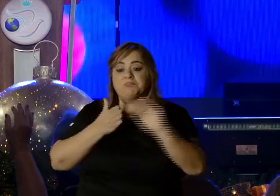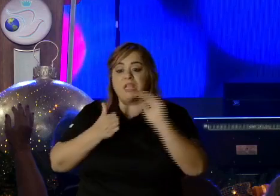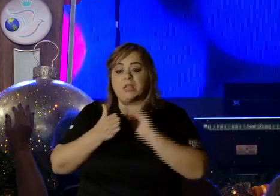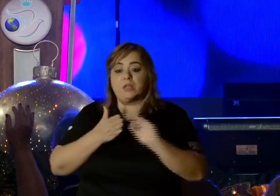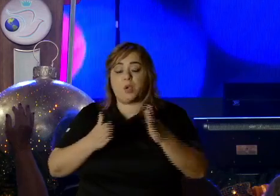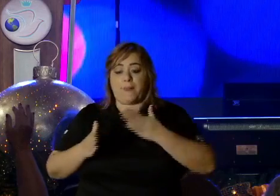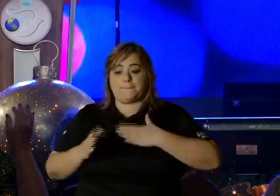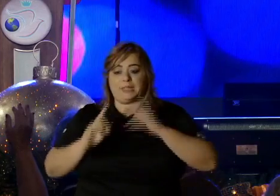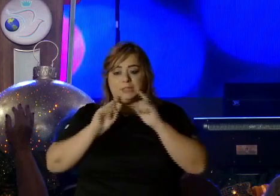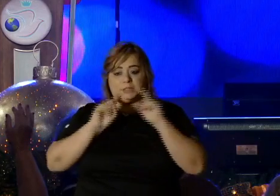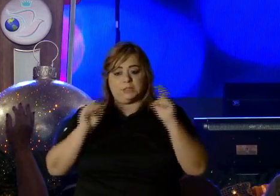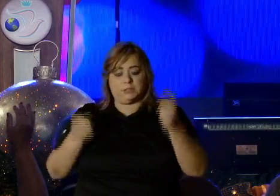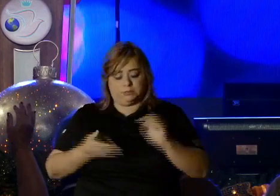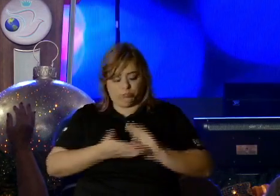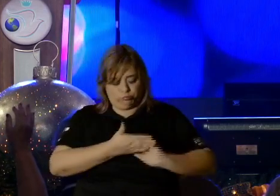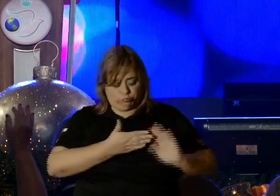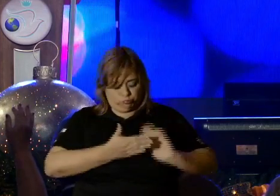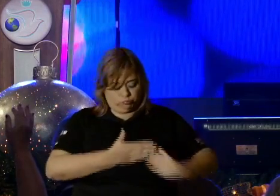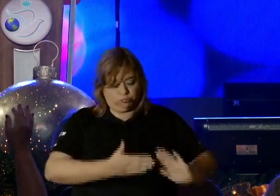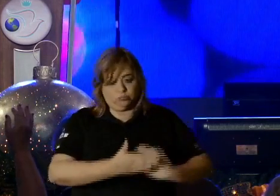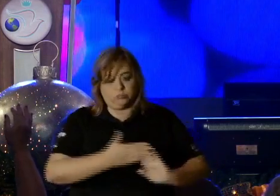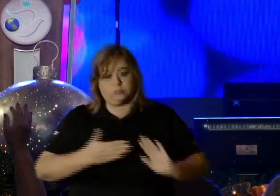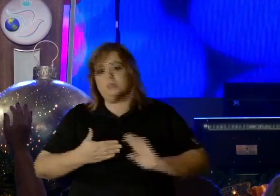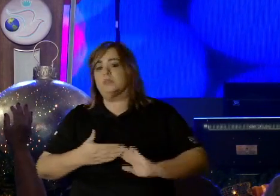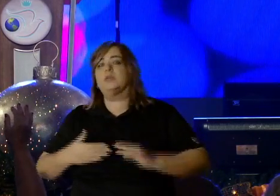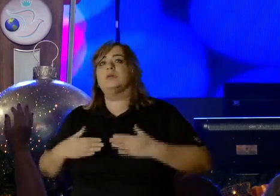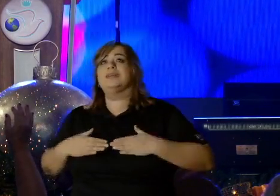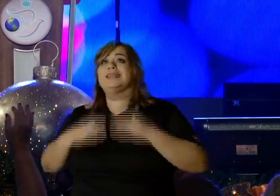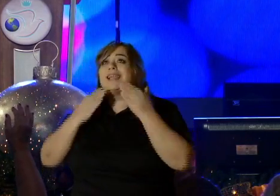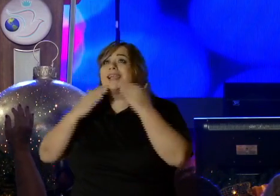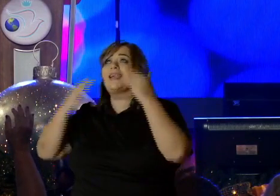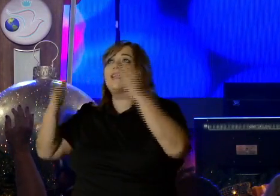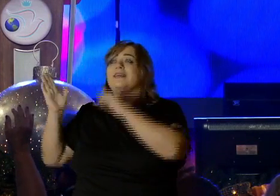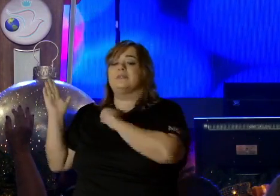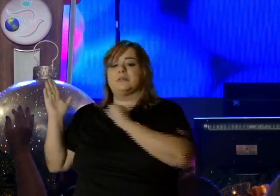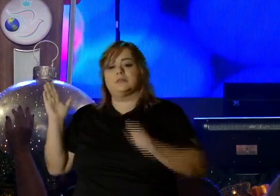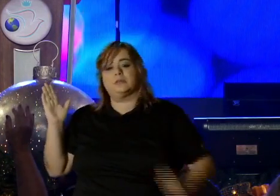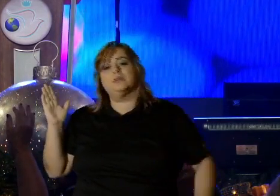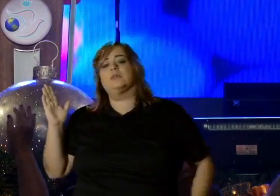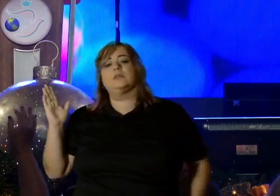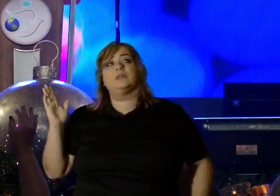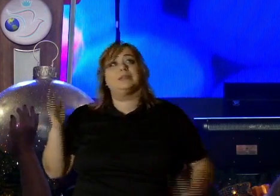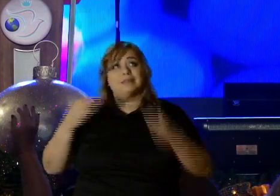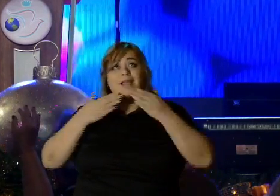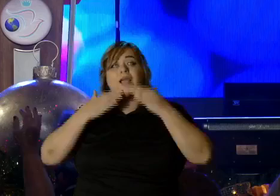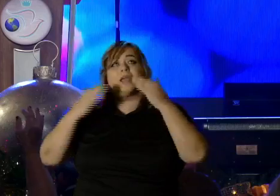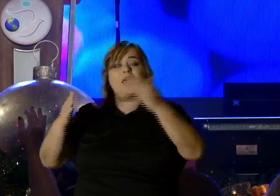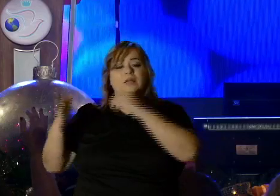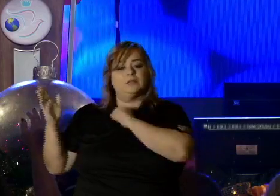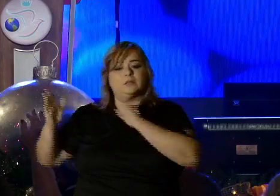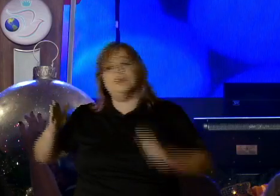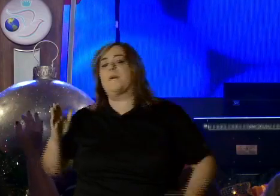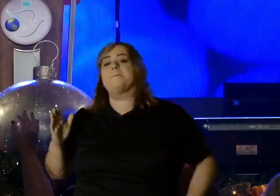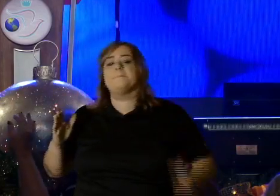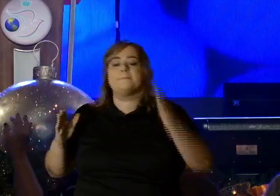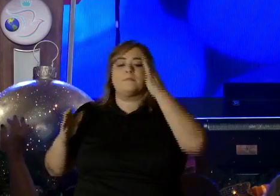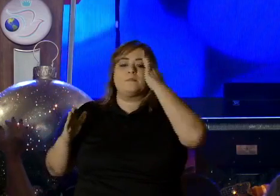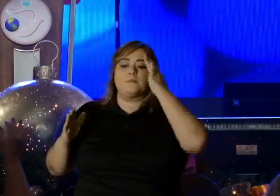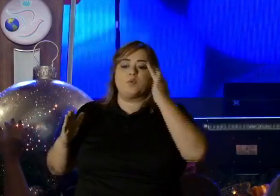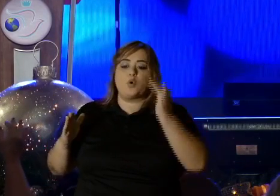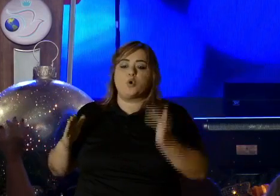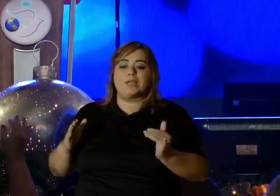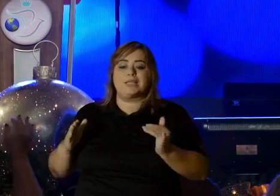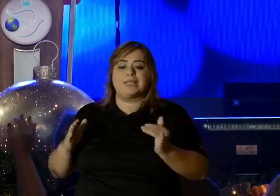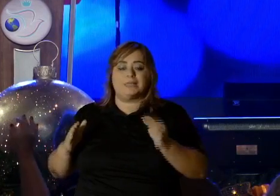pecados. Límpiame. Gracias, Señor. Gracias, Señor, por haber entregado